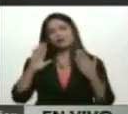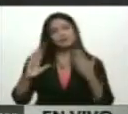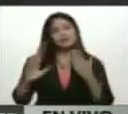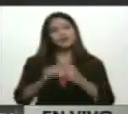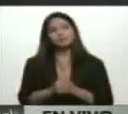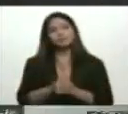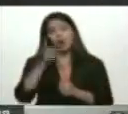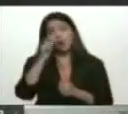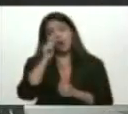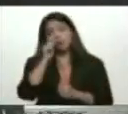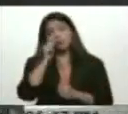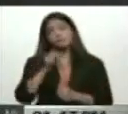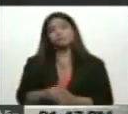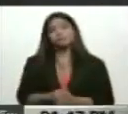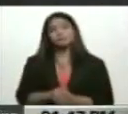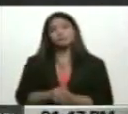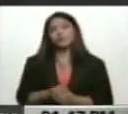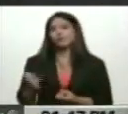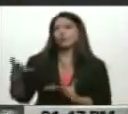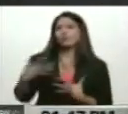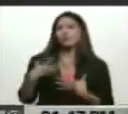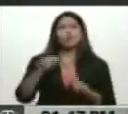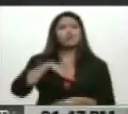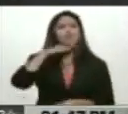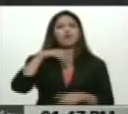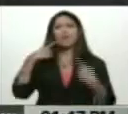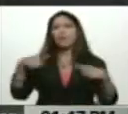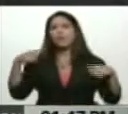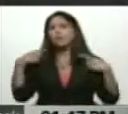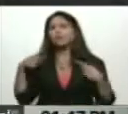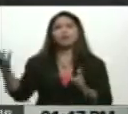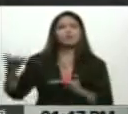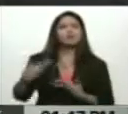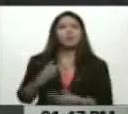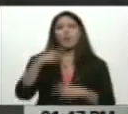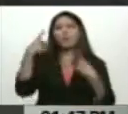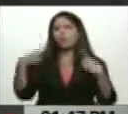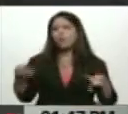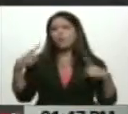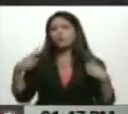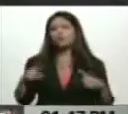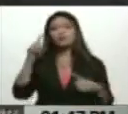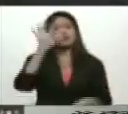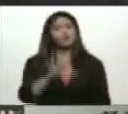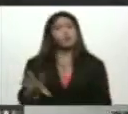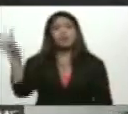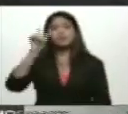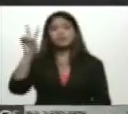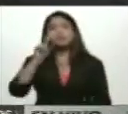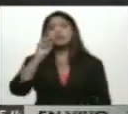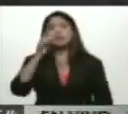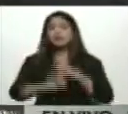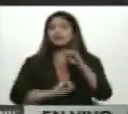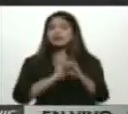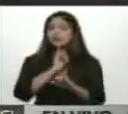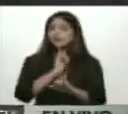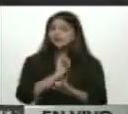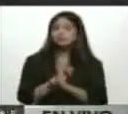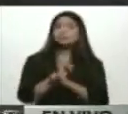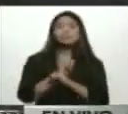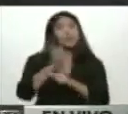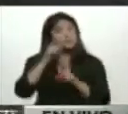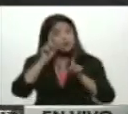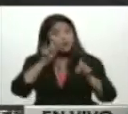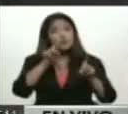anselmo lópez un legado musical un hombre que nos regaló música a nivel nacional e internacional que dejó formación